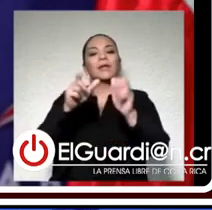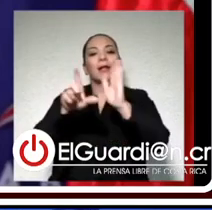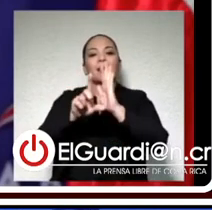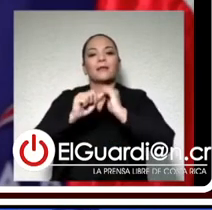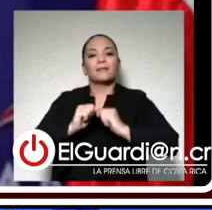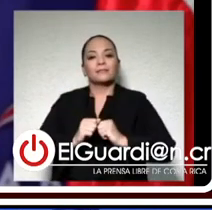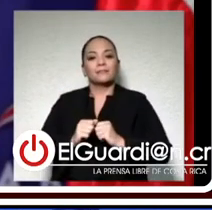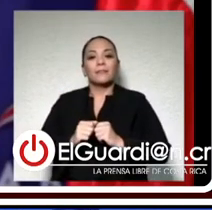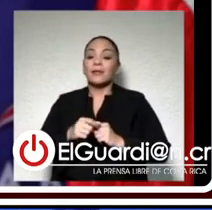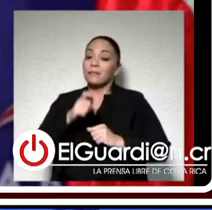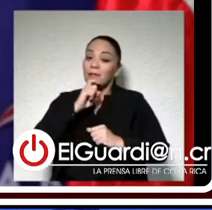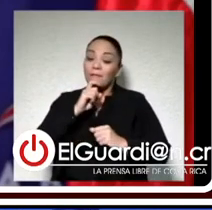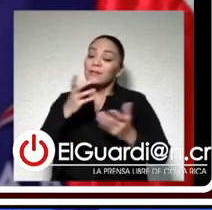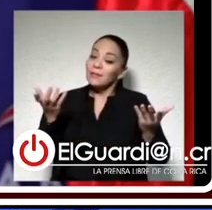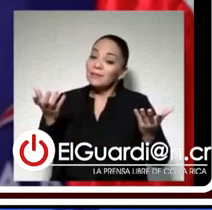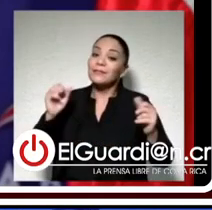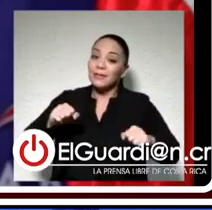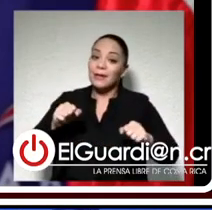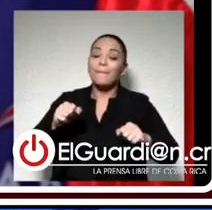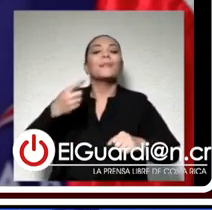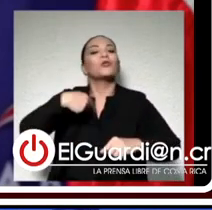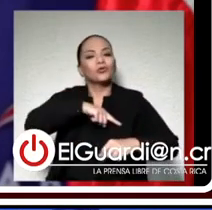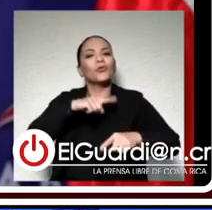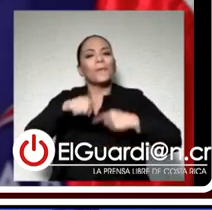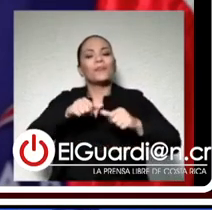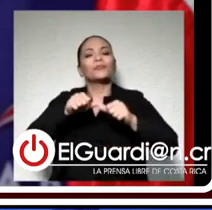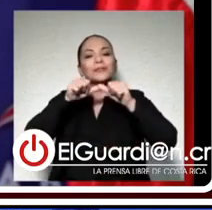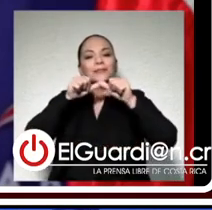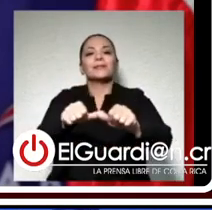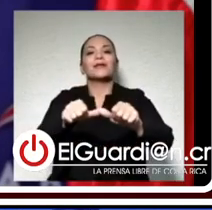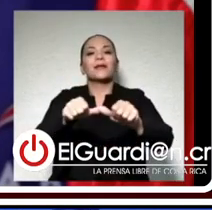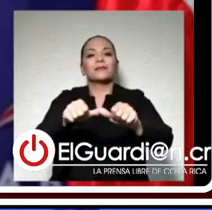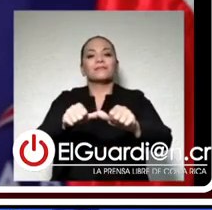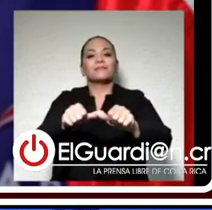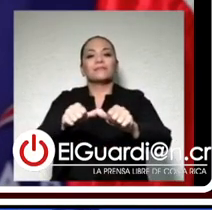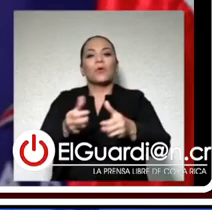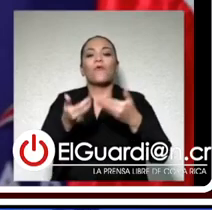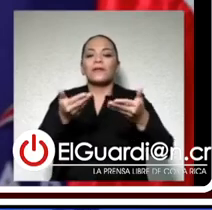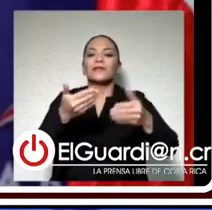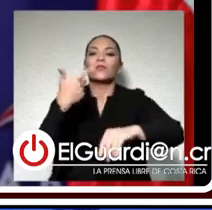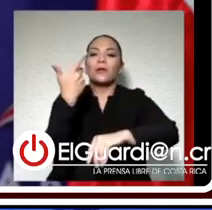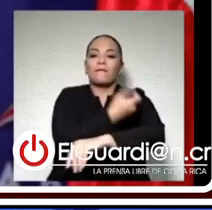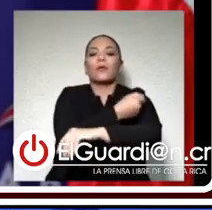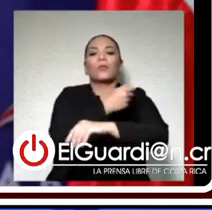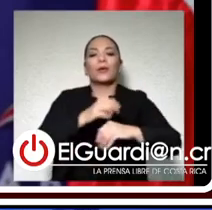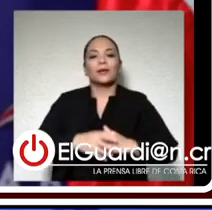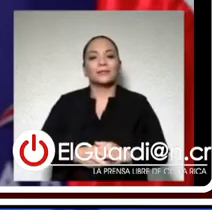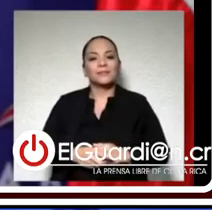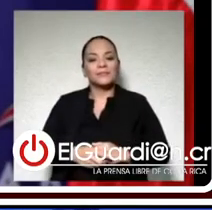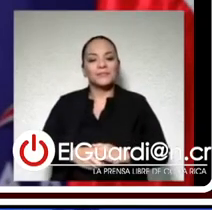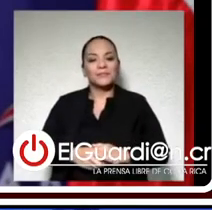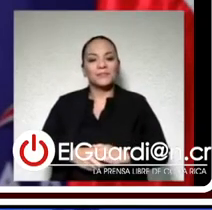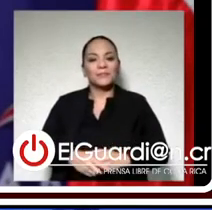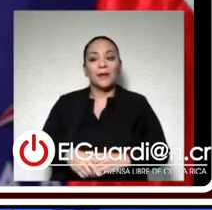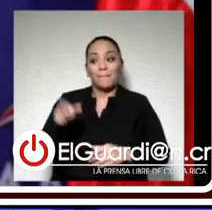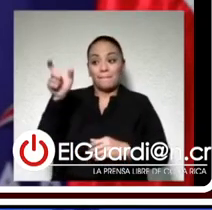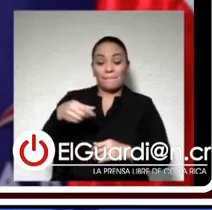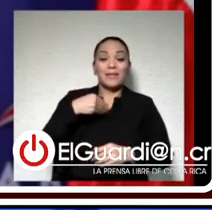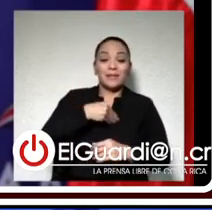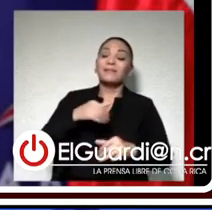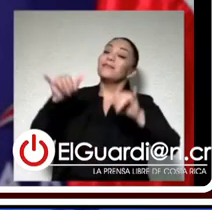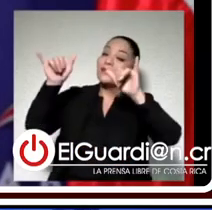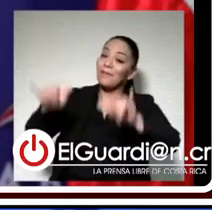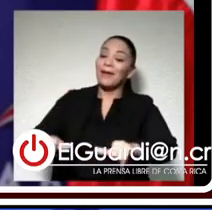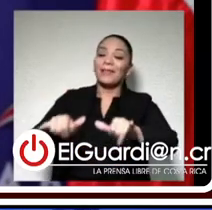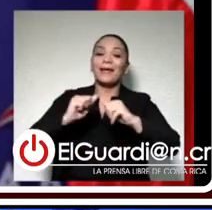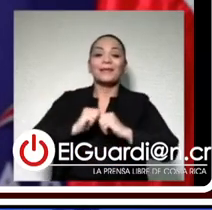podido. Vamos a seguir ofreciendo la vacuna, pero ya se queda. Y le tengo malas